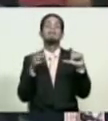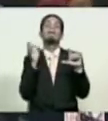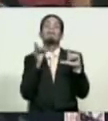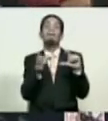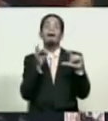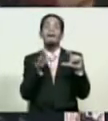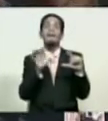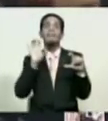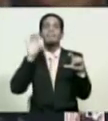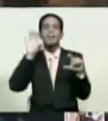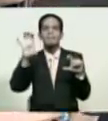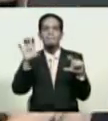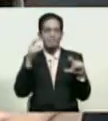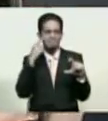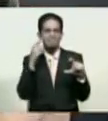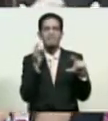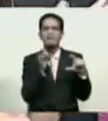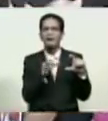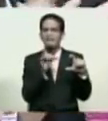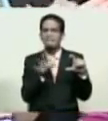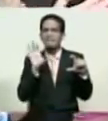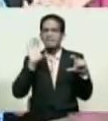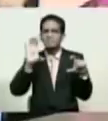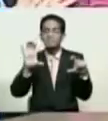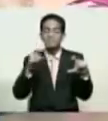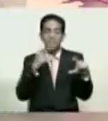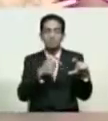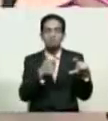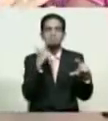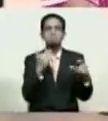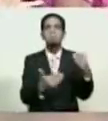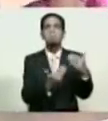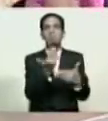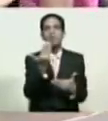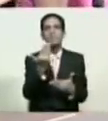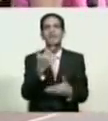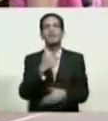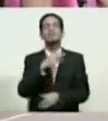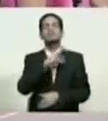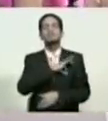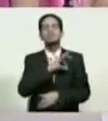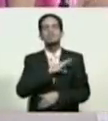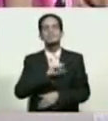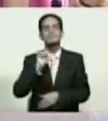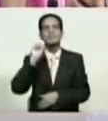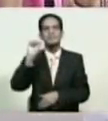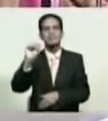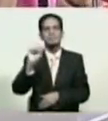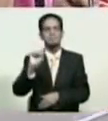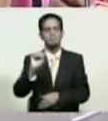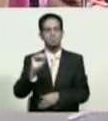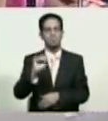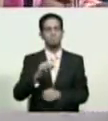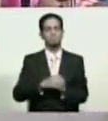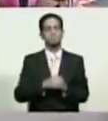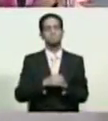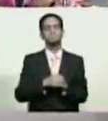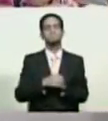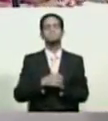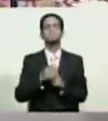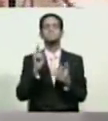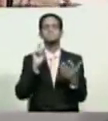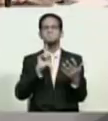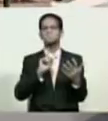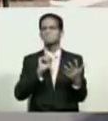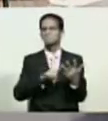patria está expresado justamente ese modelo del socialismo bolivariano. Otra línea de acción del